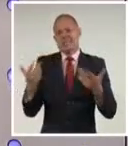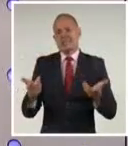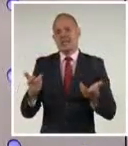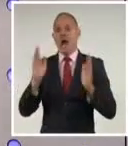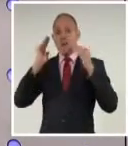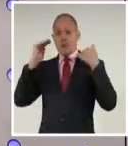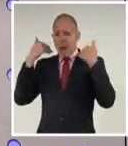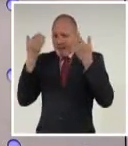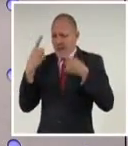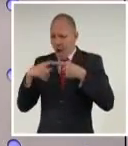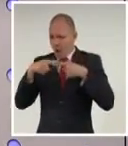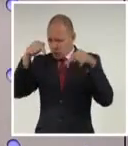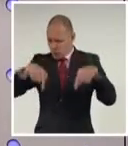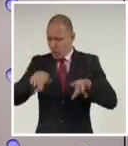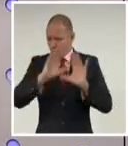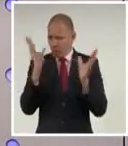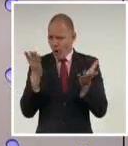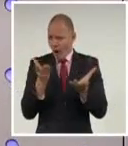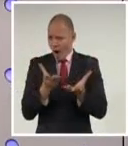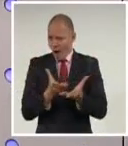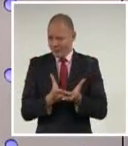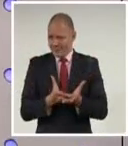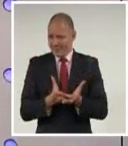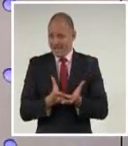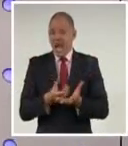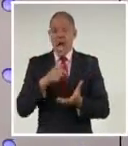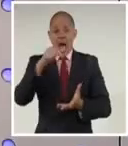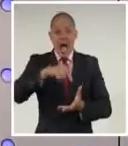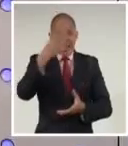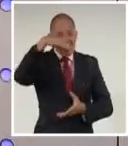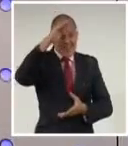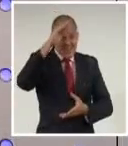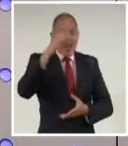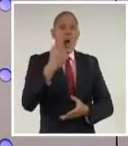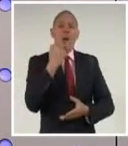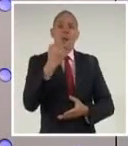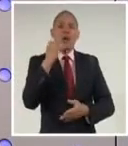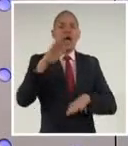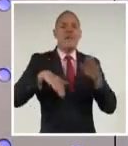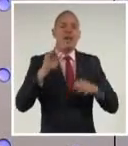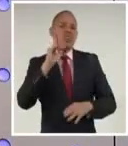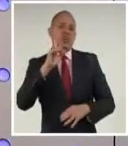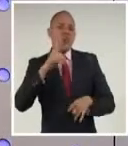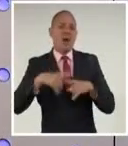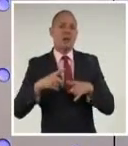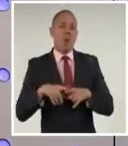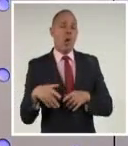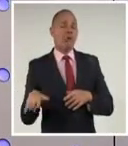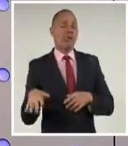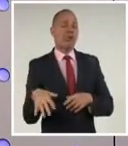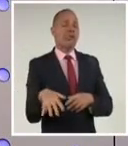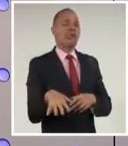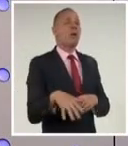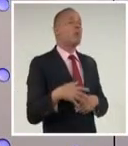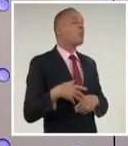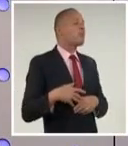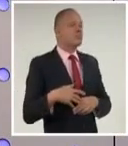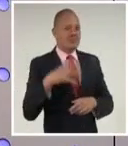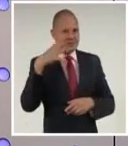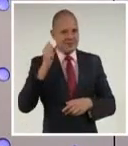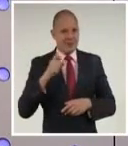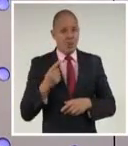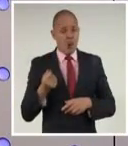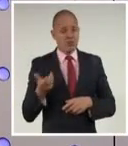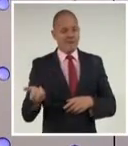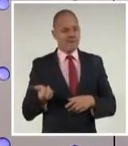fiel, siempre mirando a un lado para no ver la desigualdad o la pobreza extrema. A 60 años, ¿quiénes han ganado